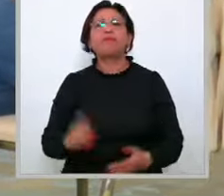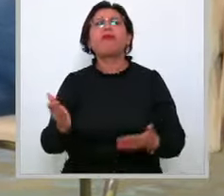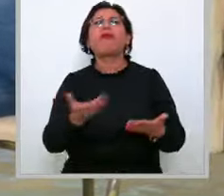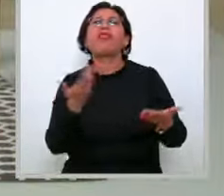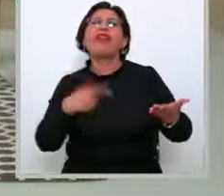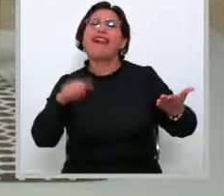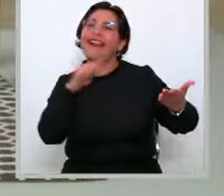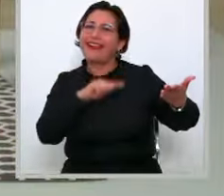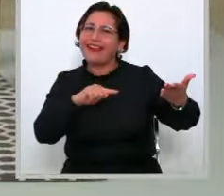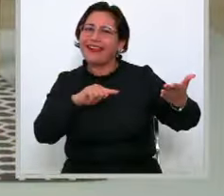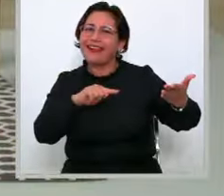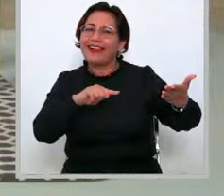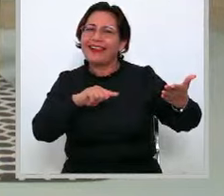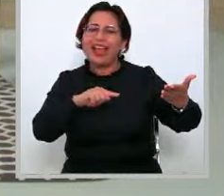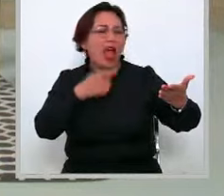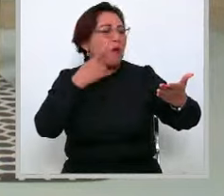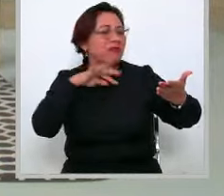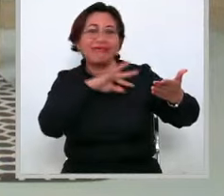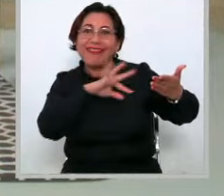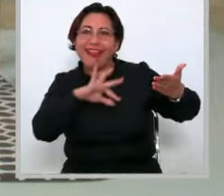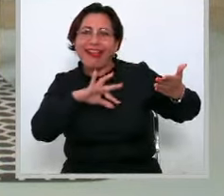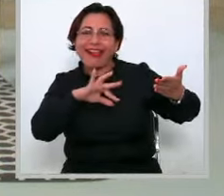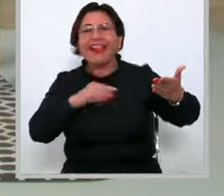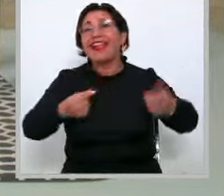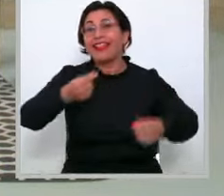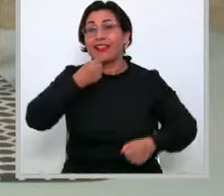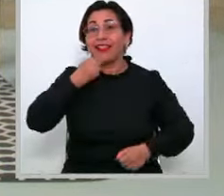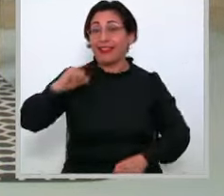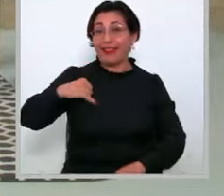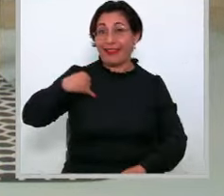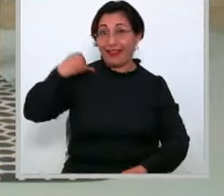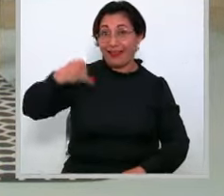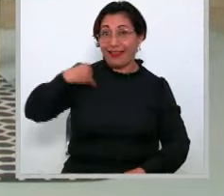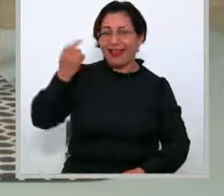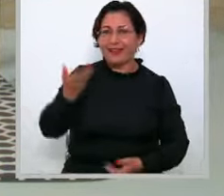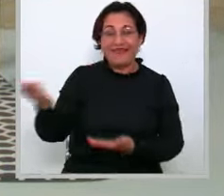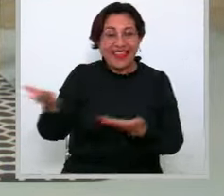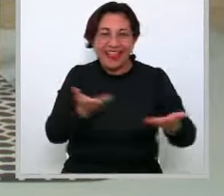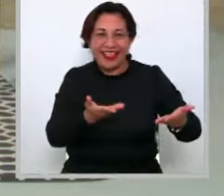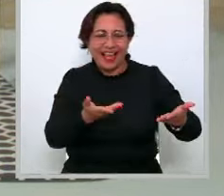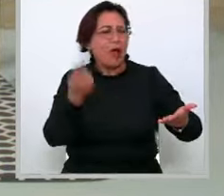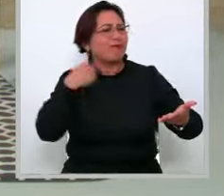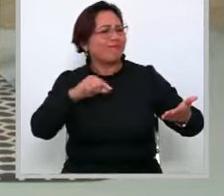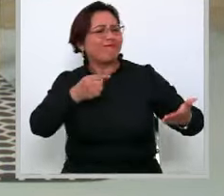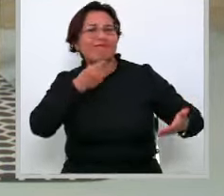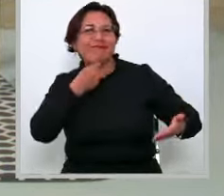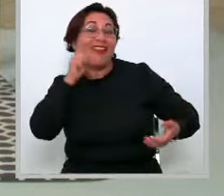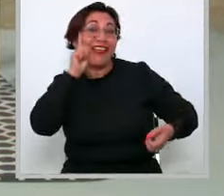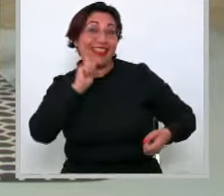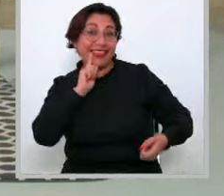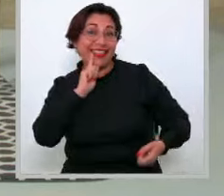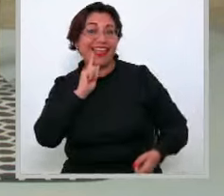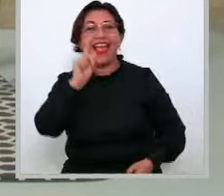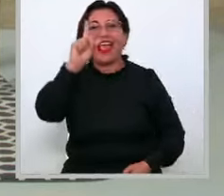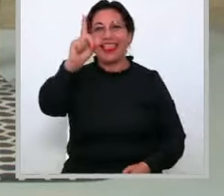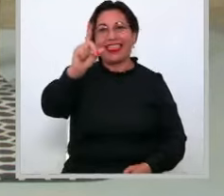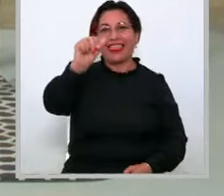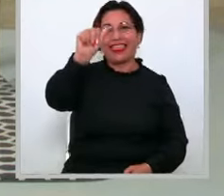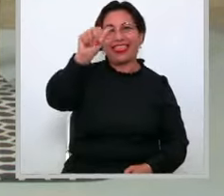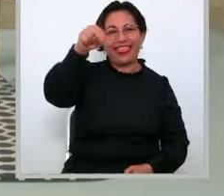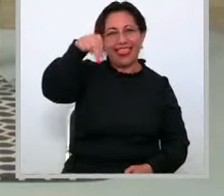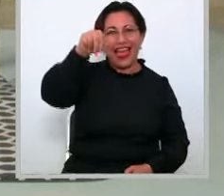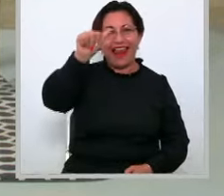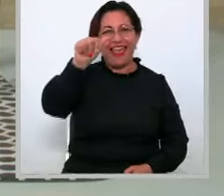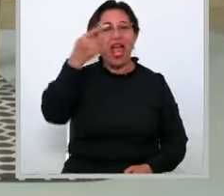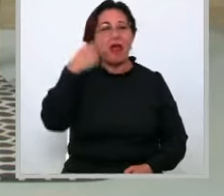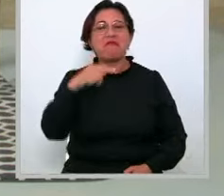de este fomento que hay entre niñas, niños y adolescentes, también está acompañándonos con nosotros Dana. Es una niña que a sus 9 años ya